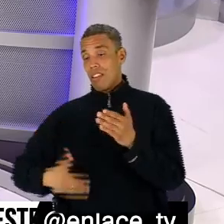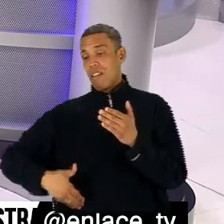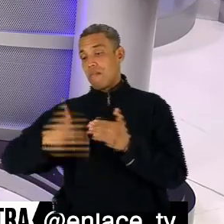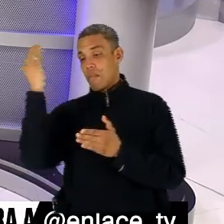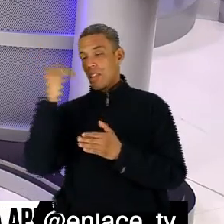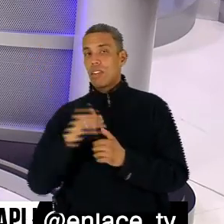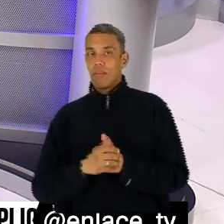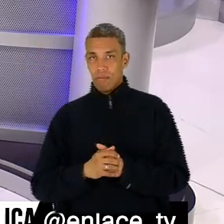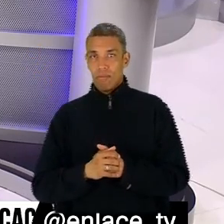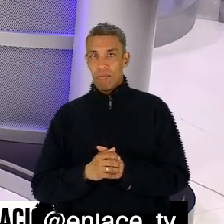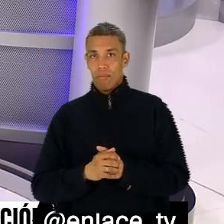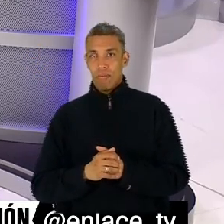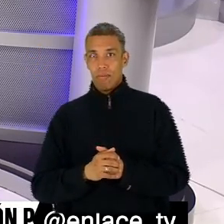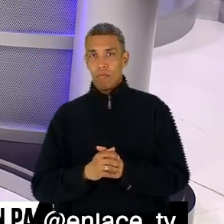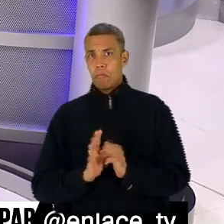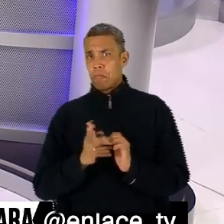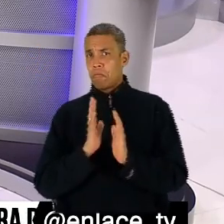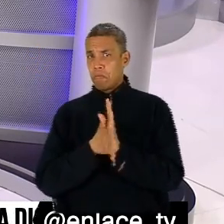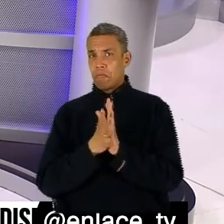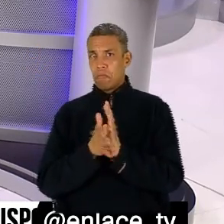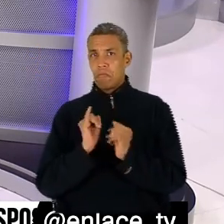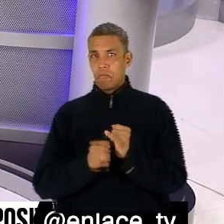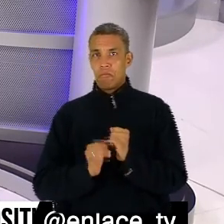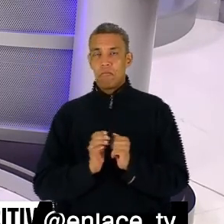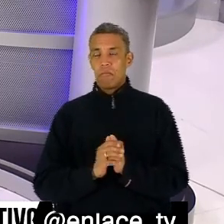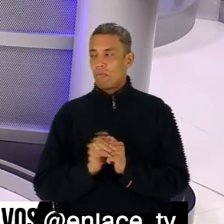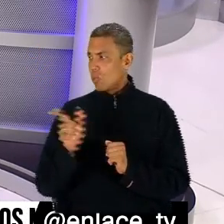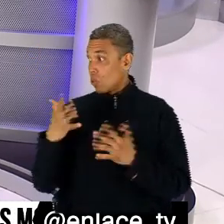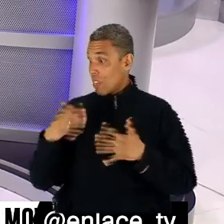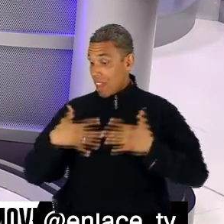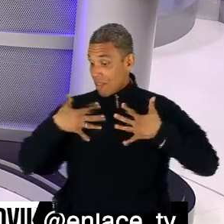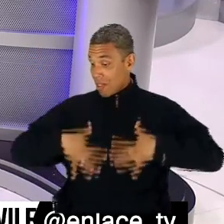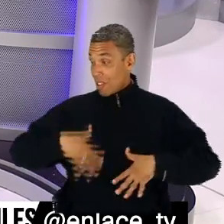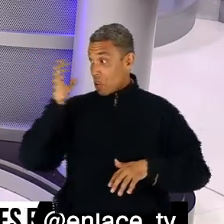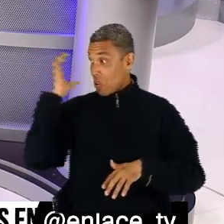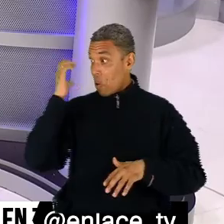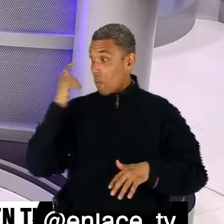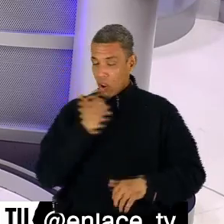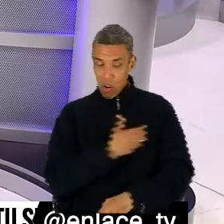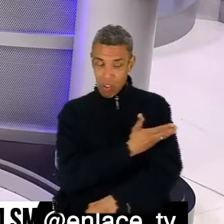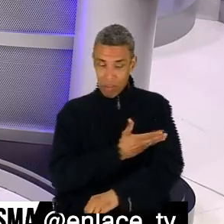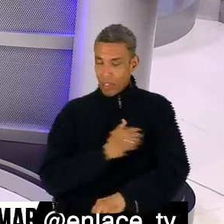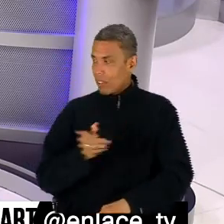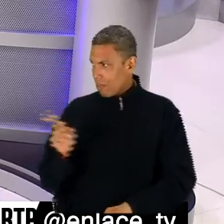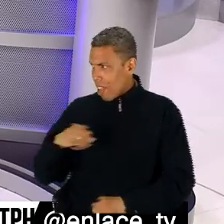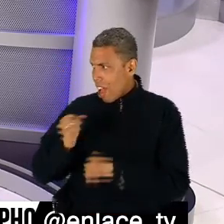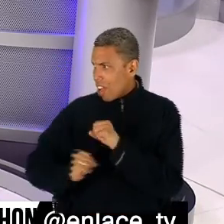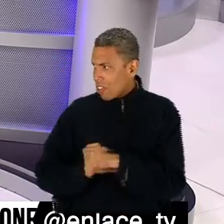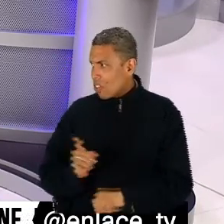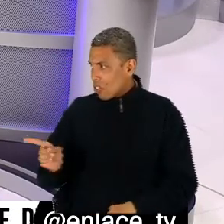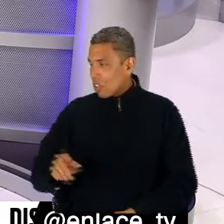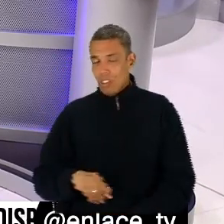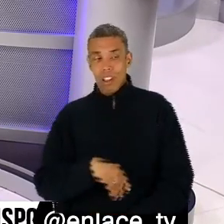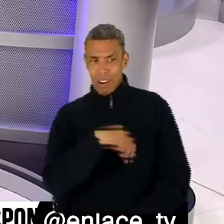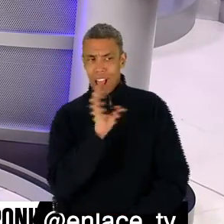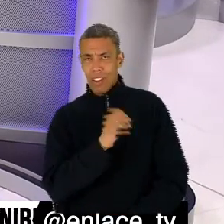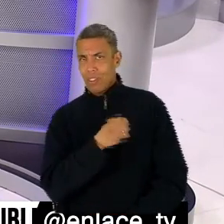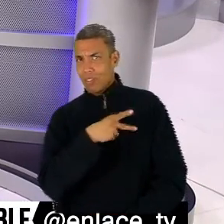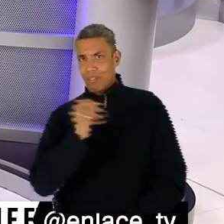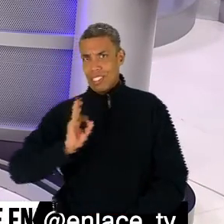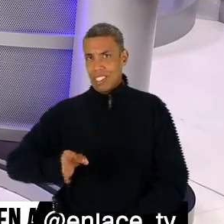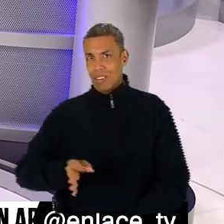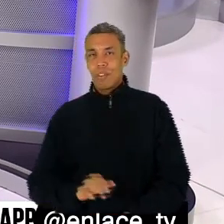Copa América. Con esta información terminamos. ¿Está listo con su camiseta? Sí, hay que ponerla. Hay que poner. ¿Este año la pone? Claro, siempre. Quiero foto. Quiero